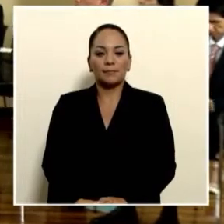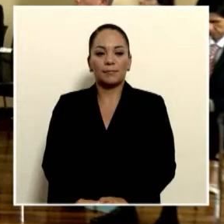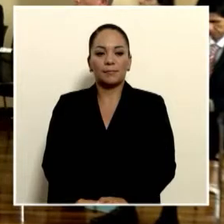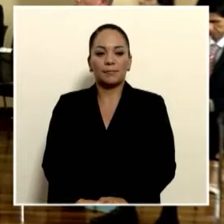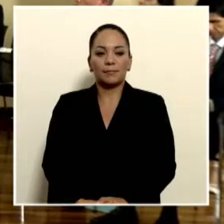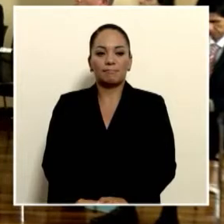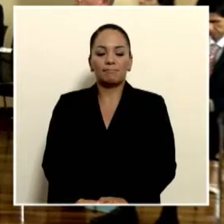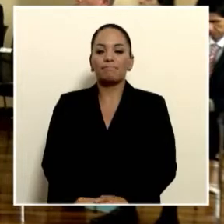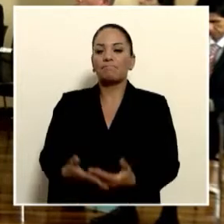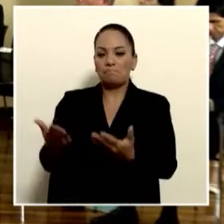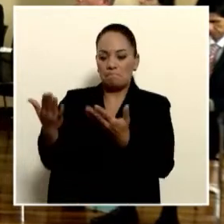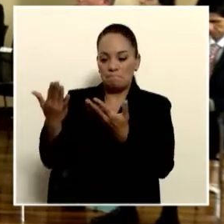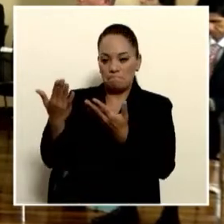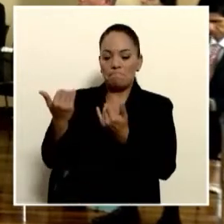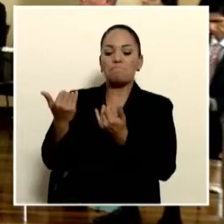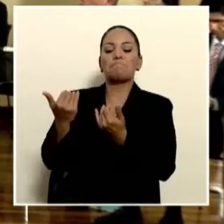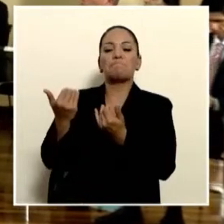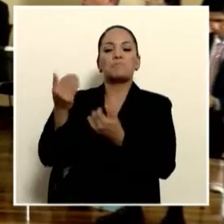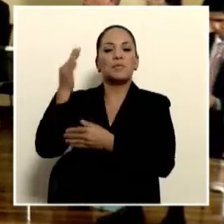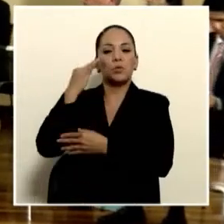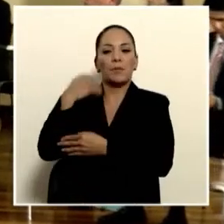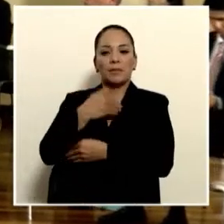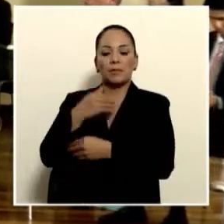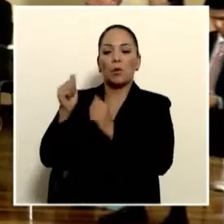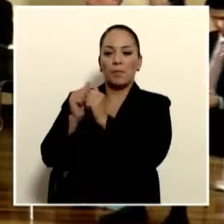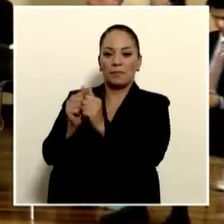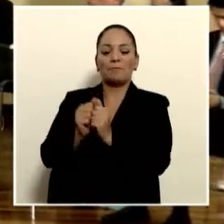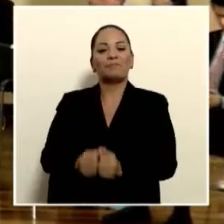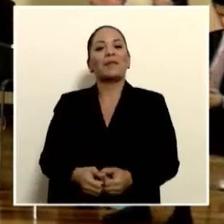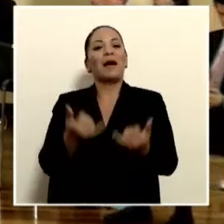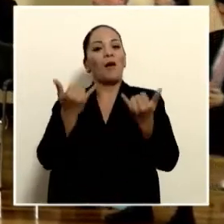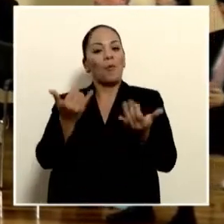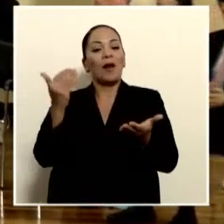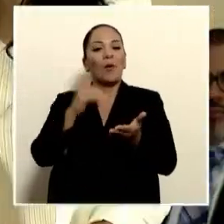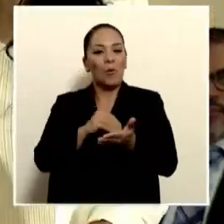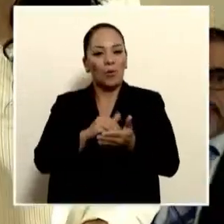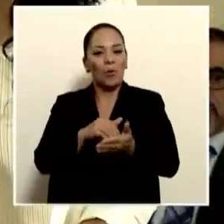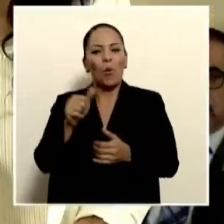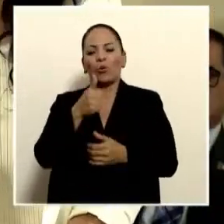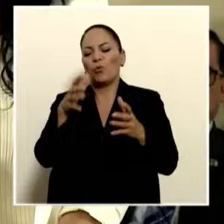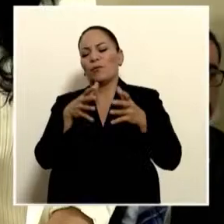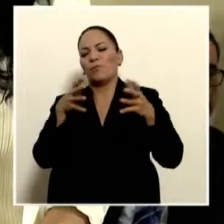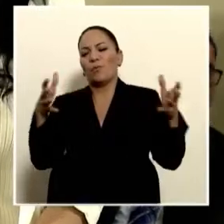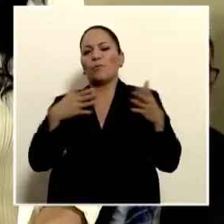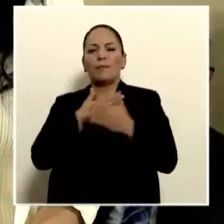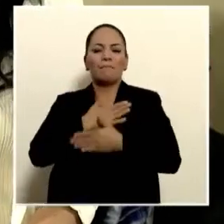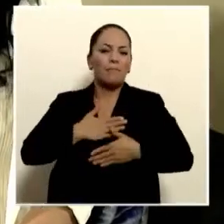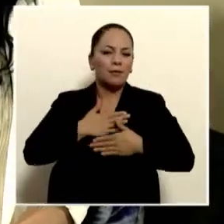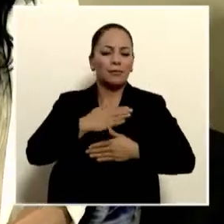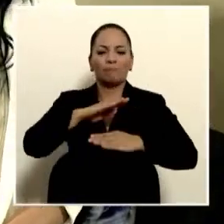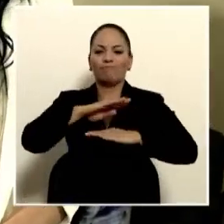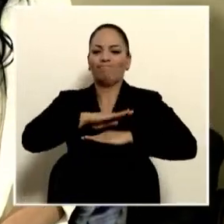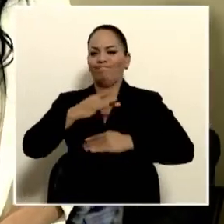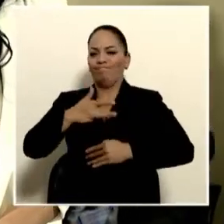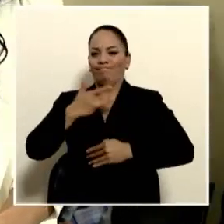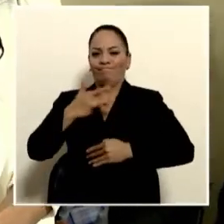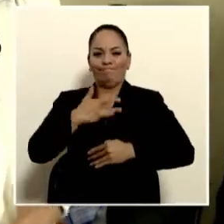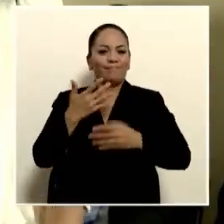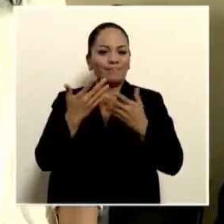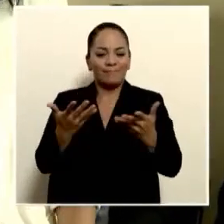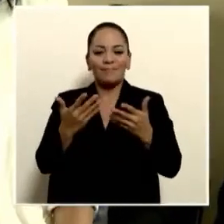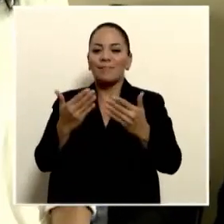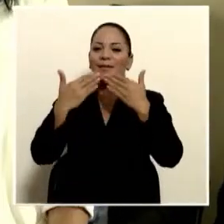Señora ministra, acompáñeme. Otro enorme placer y satisfacción que me da